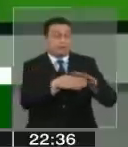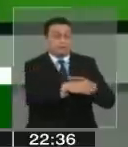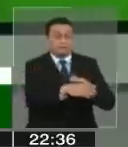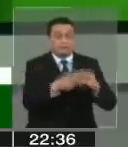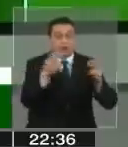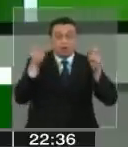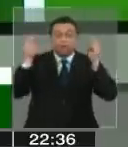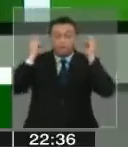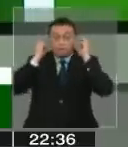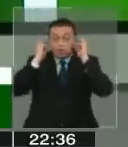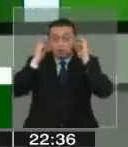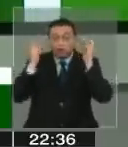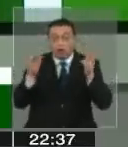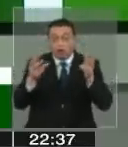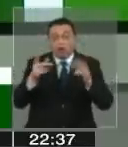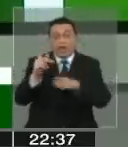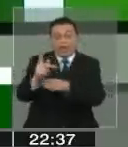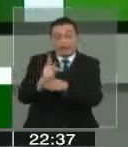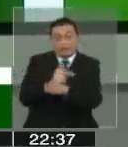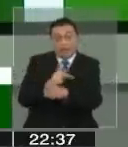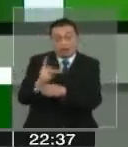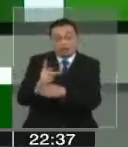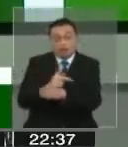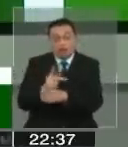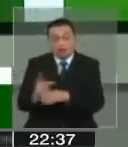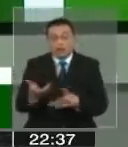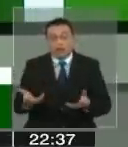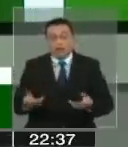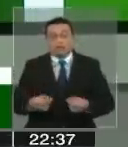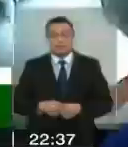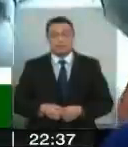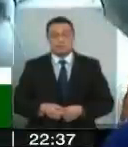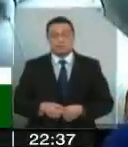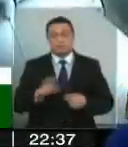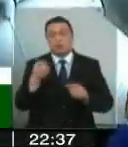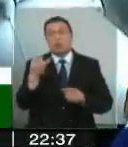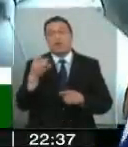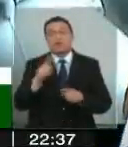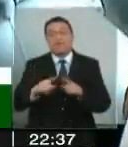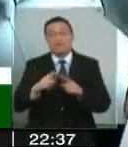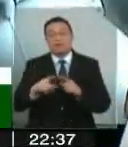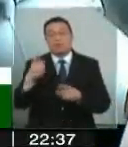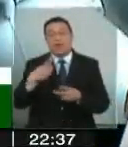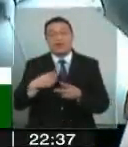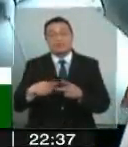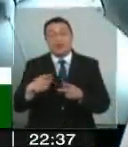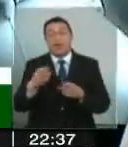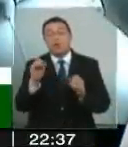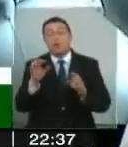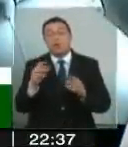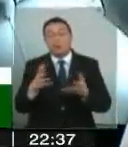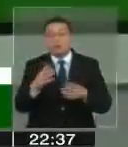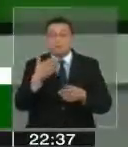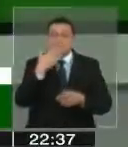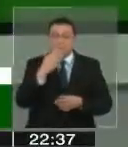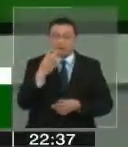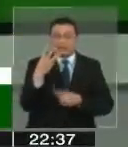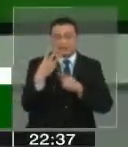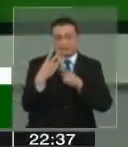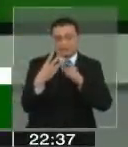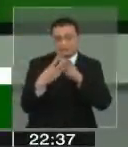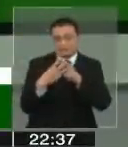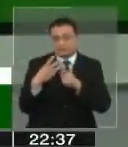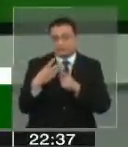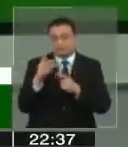sé, fonoaudiólogo, kinesiología. ¿Cuántas a la semana, ponte tú? ¿Cuántas terapias tienes? ¿3 a la semana por lo menos? El ideal es 3.